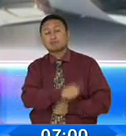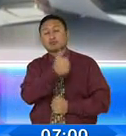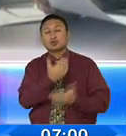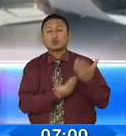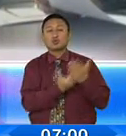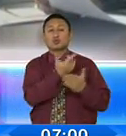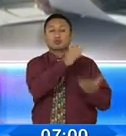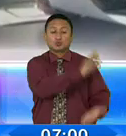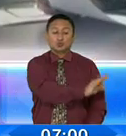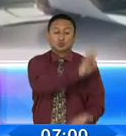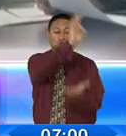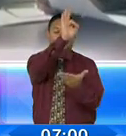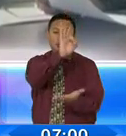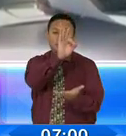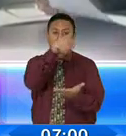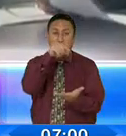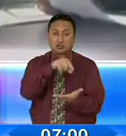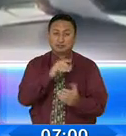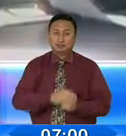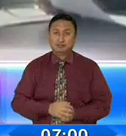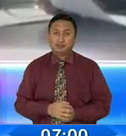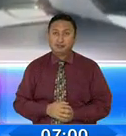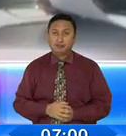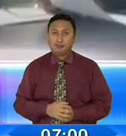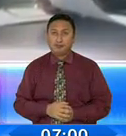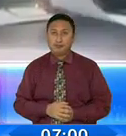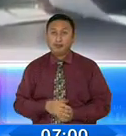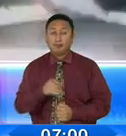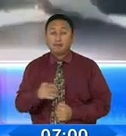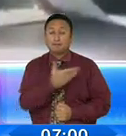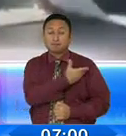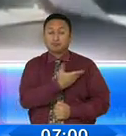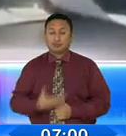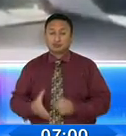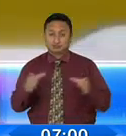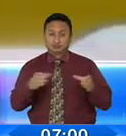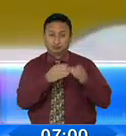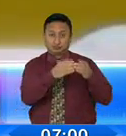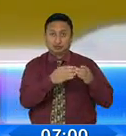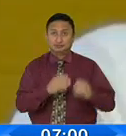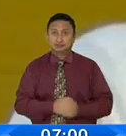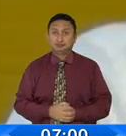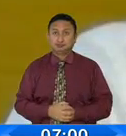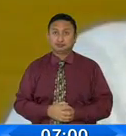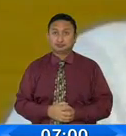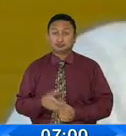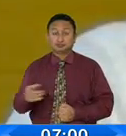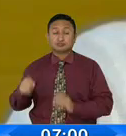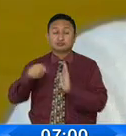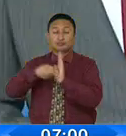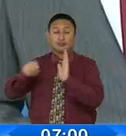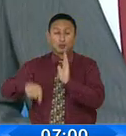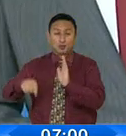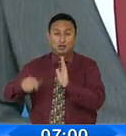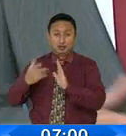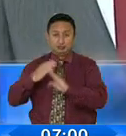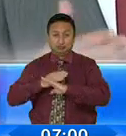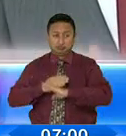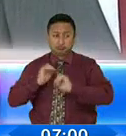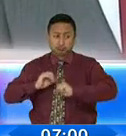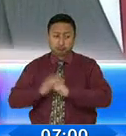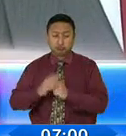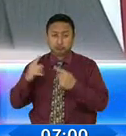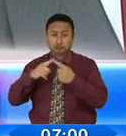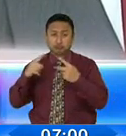nueva representante como candidata a la presidencia de la GAN. Entre tanto, la defensa de Carrión habla de alternativas que